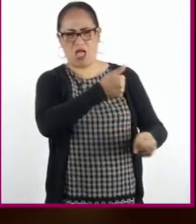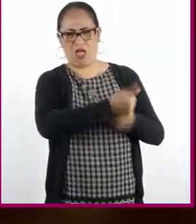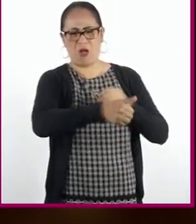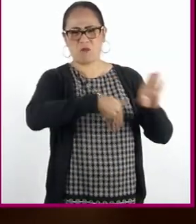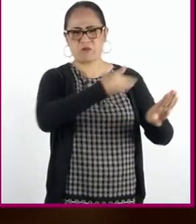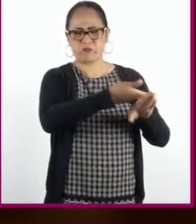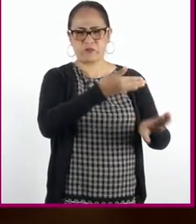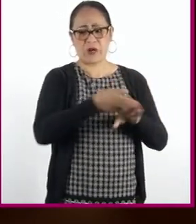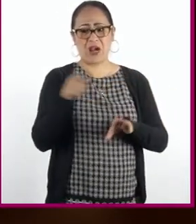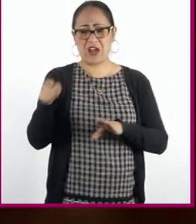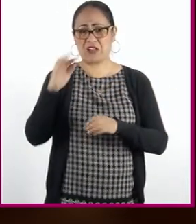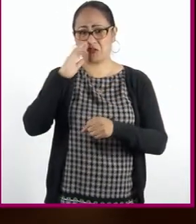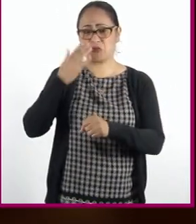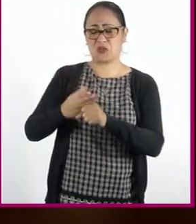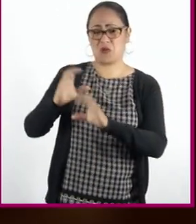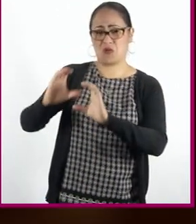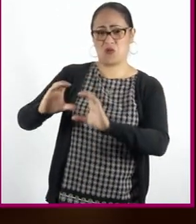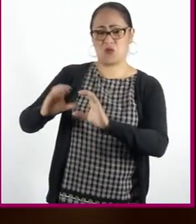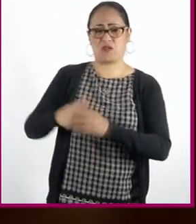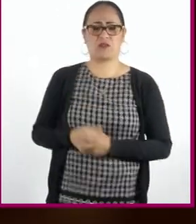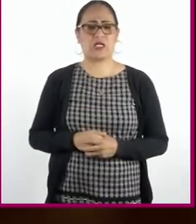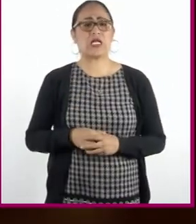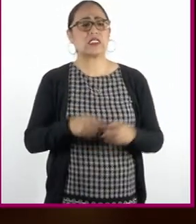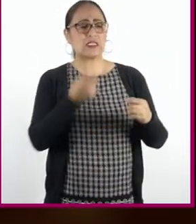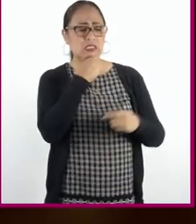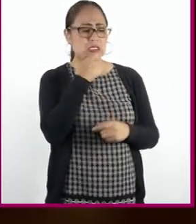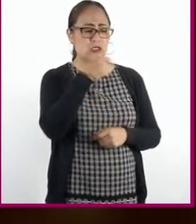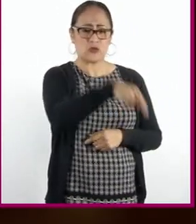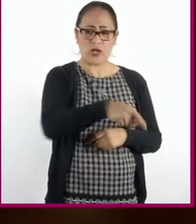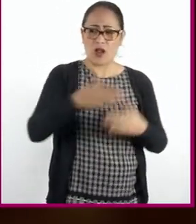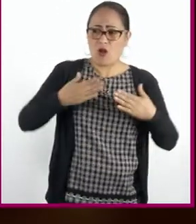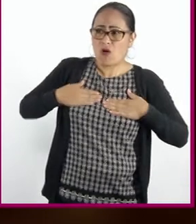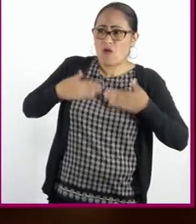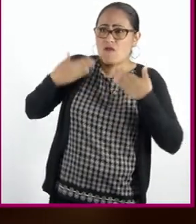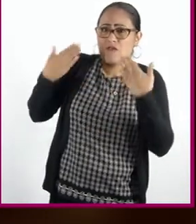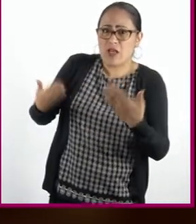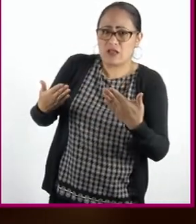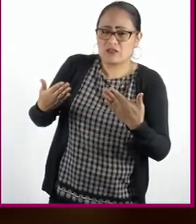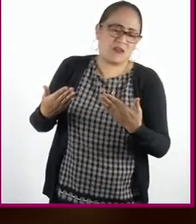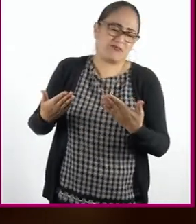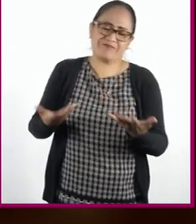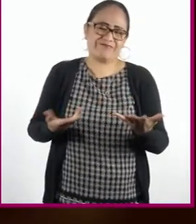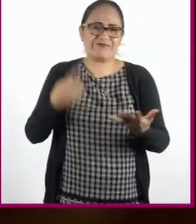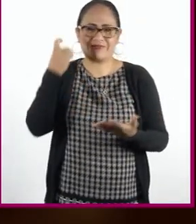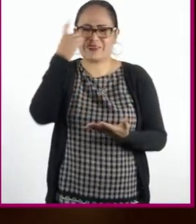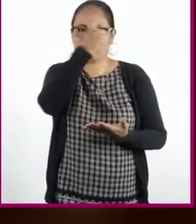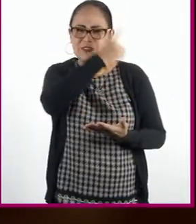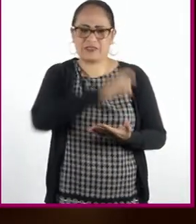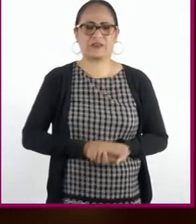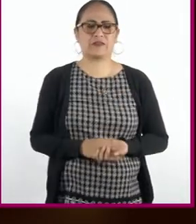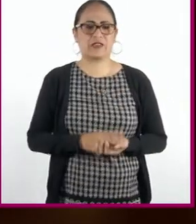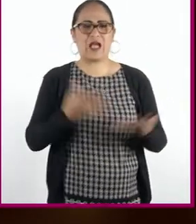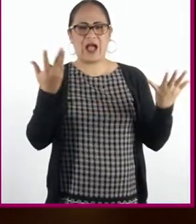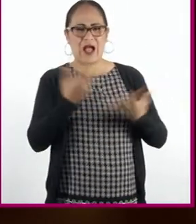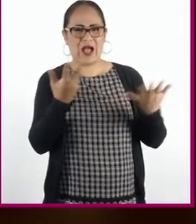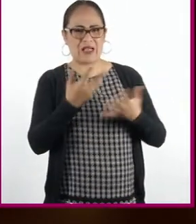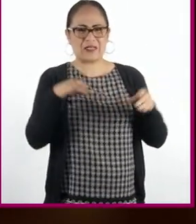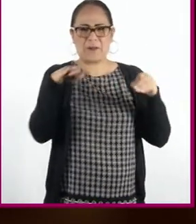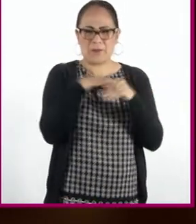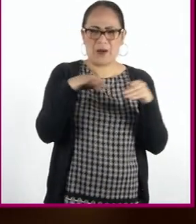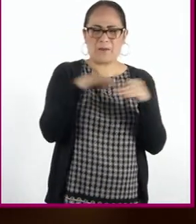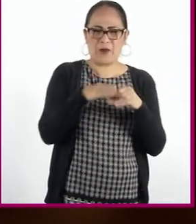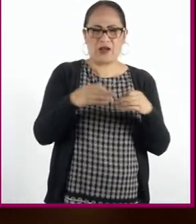protección y cuidado. Una persona en la que el niño o niña debería depositar confianza y afecto. Los actos de violencia cotidiana que